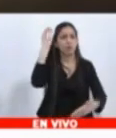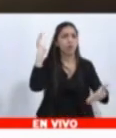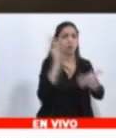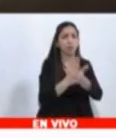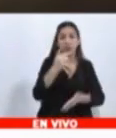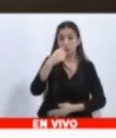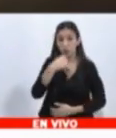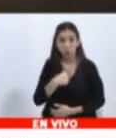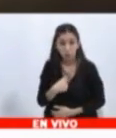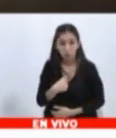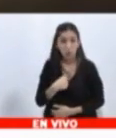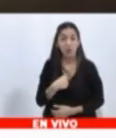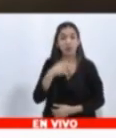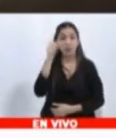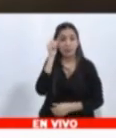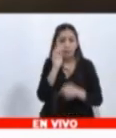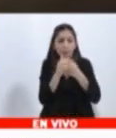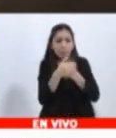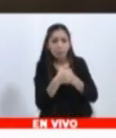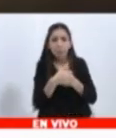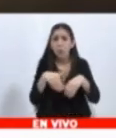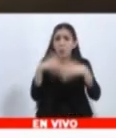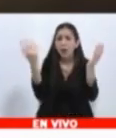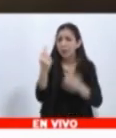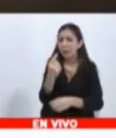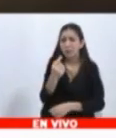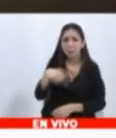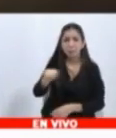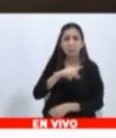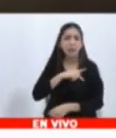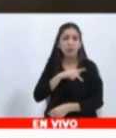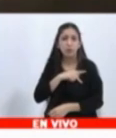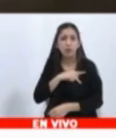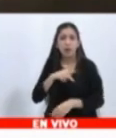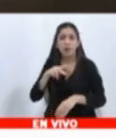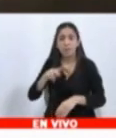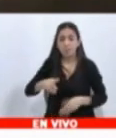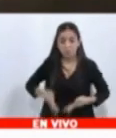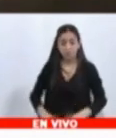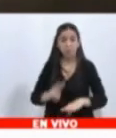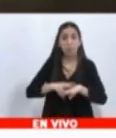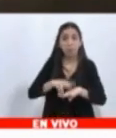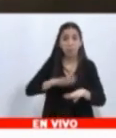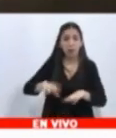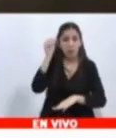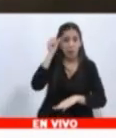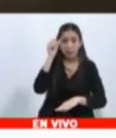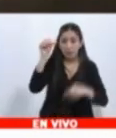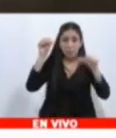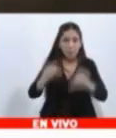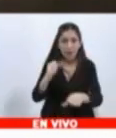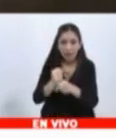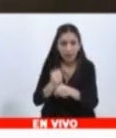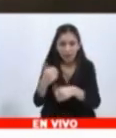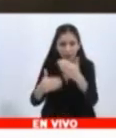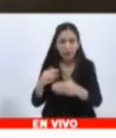inconductas, van a rendir cuentas, y yo no voy a apañar a ningún solo paraguayo que deshonre